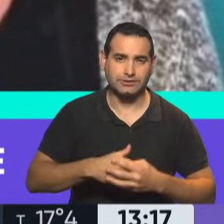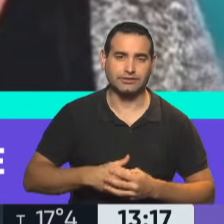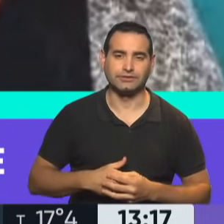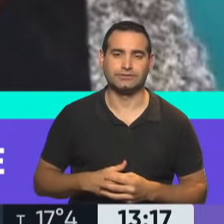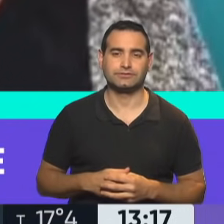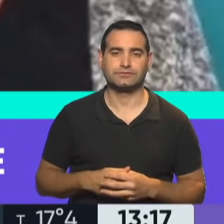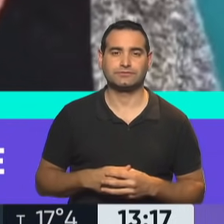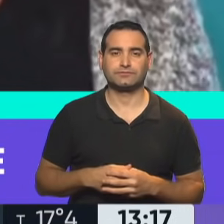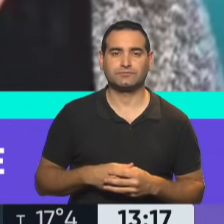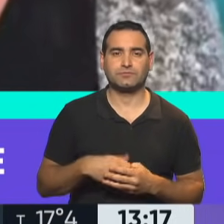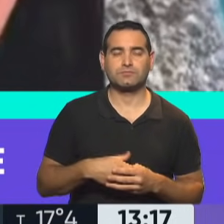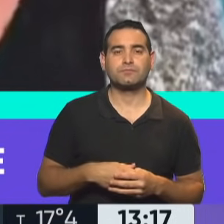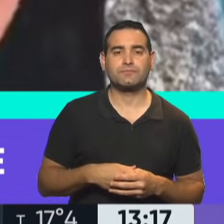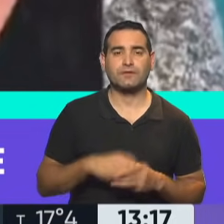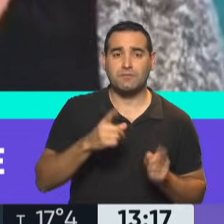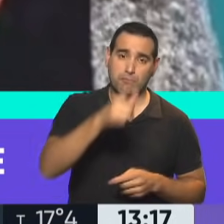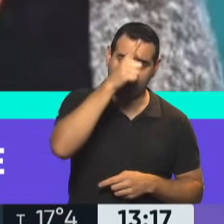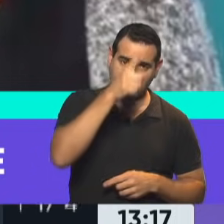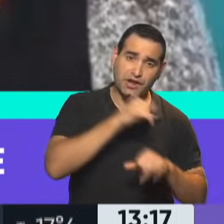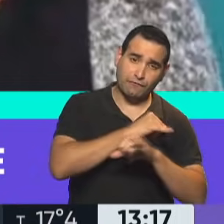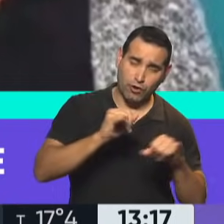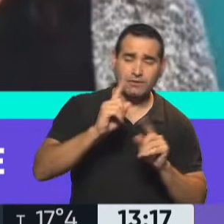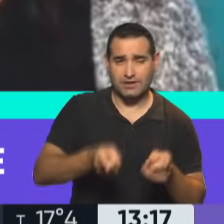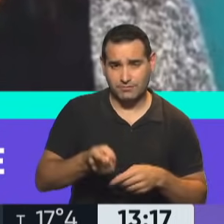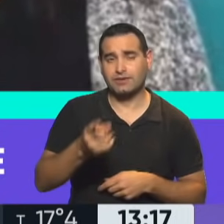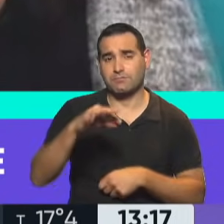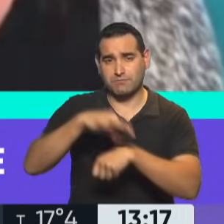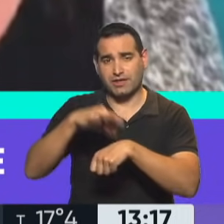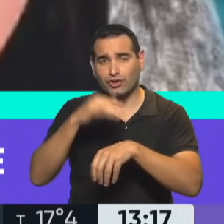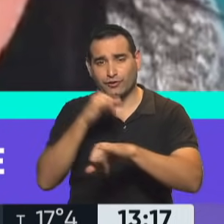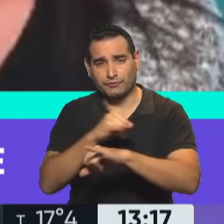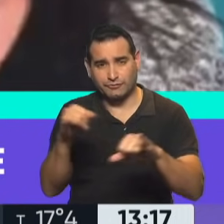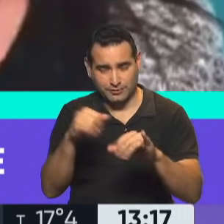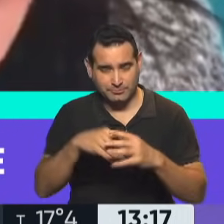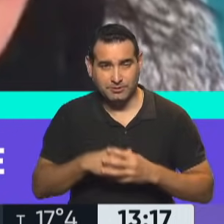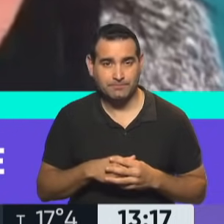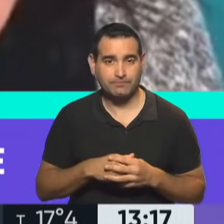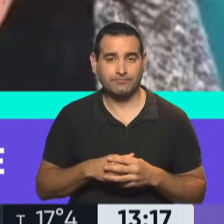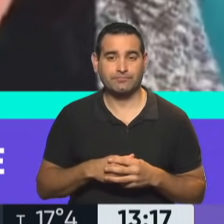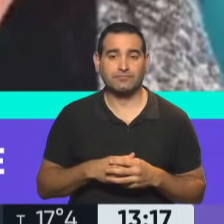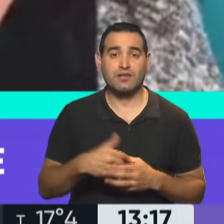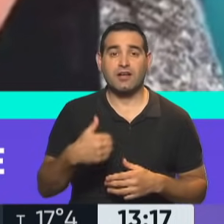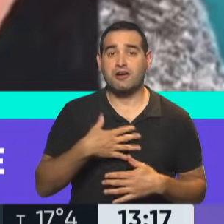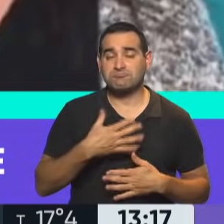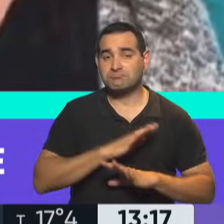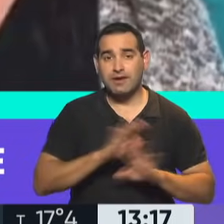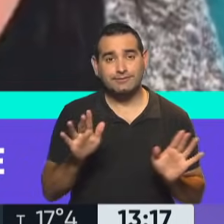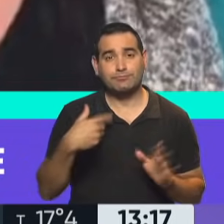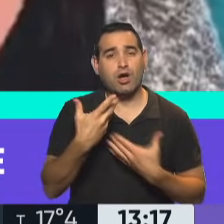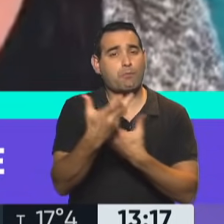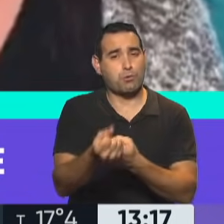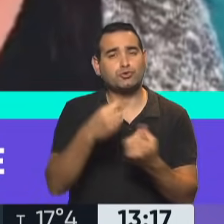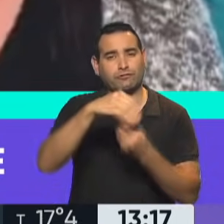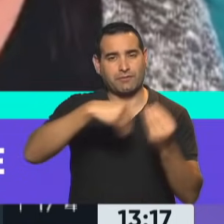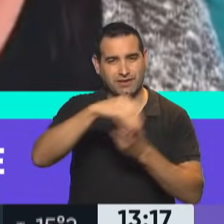desde el ámbito policial y desde el ámbito del sanatorio también, de donde está internado Chano. Por aquí nos resta, por supuesto, acompañar a la familia